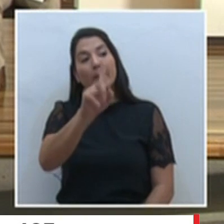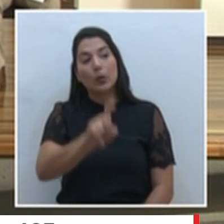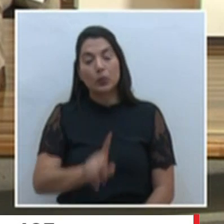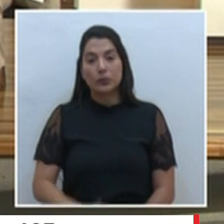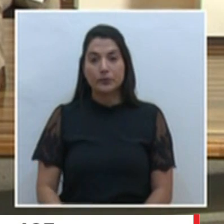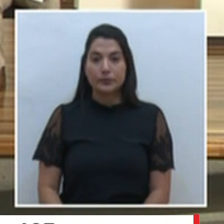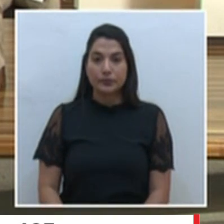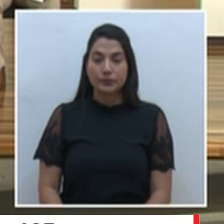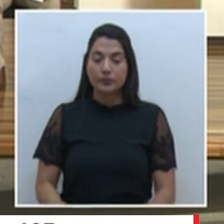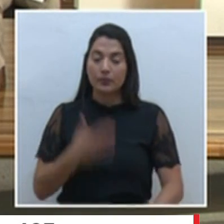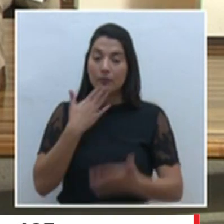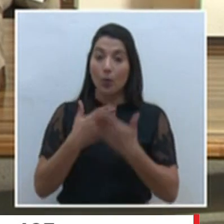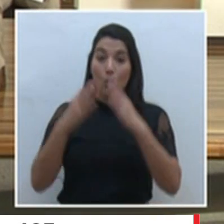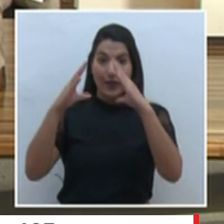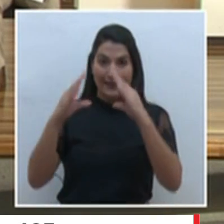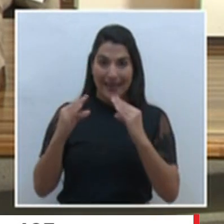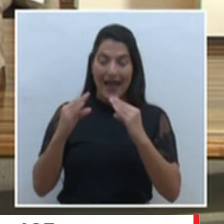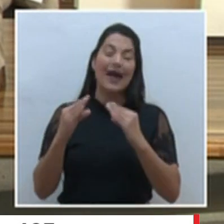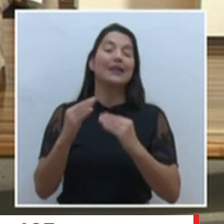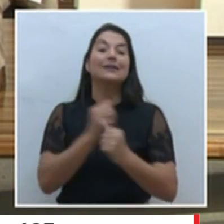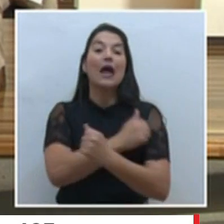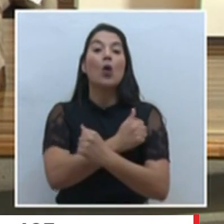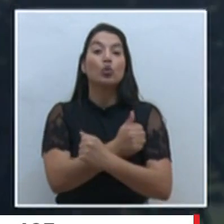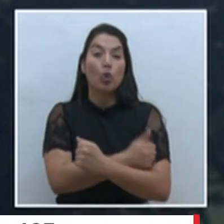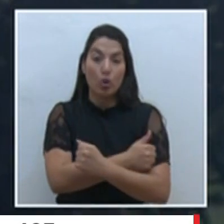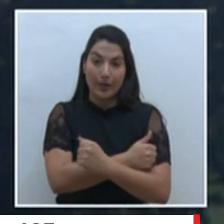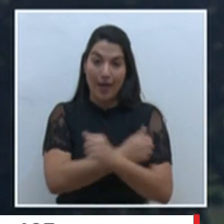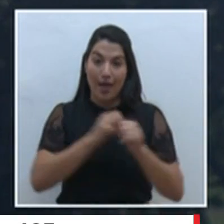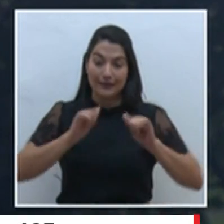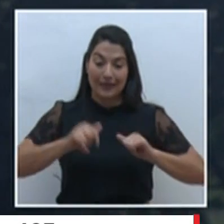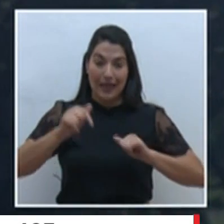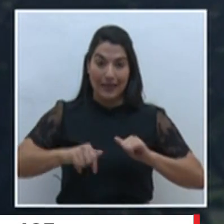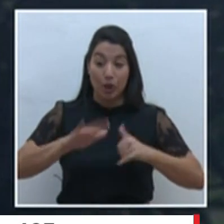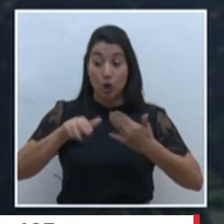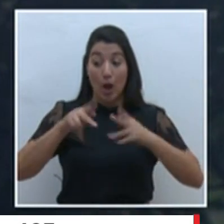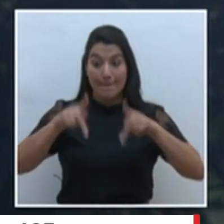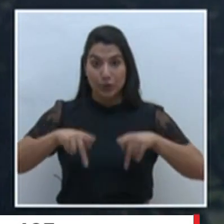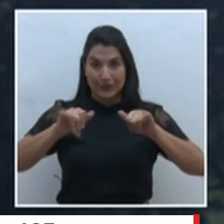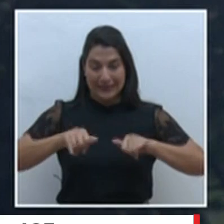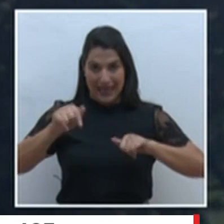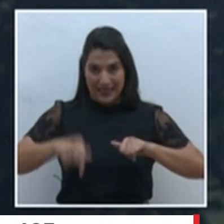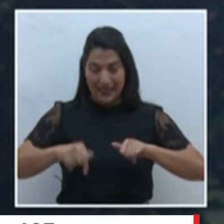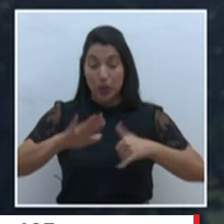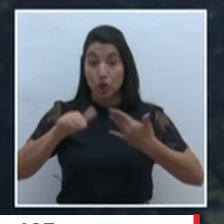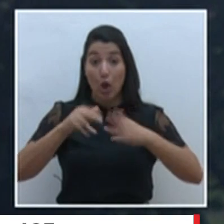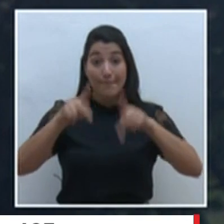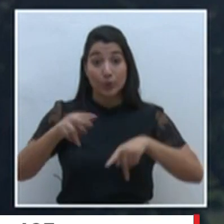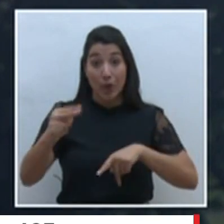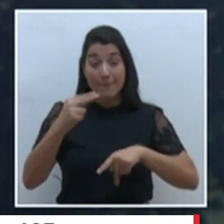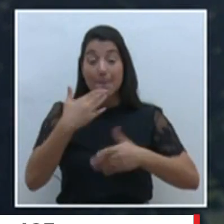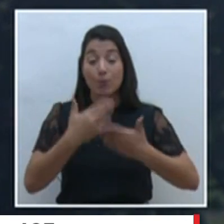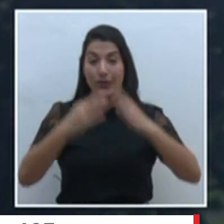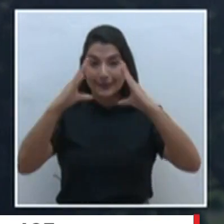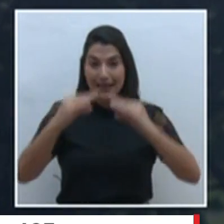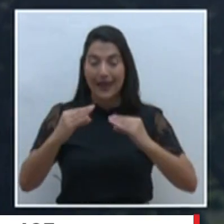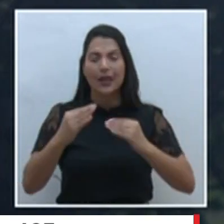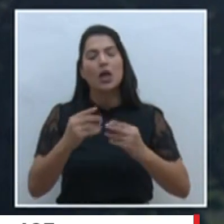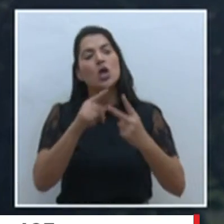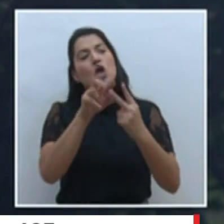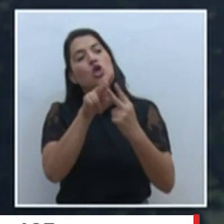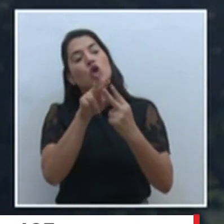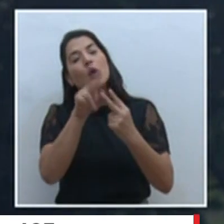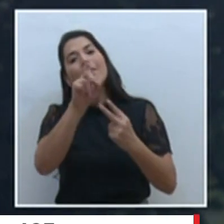consulta. Buenas tardes a los jerarcas, a los presentes y los que nos están siguiendo. Dos preguntas muy rápidas para el doctor Daniel